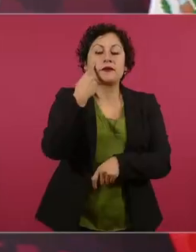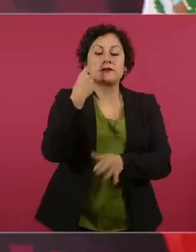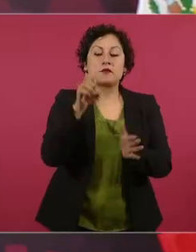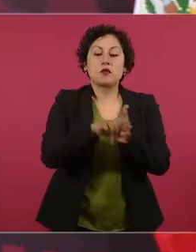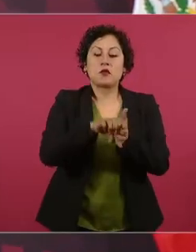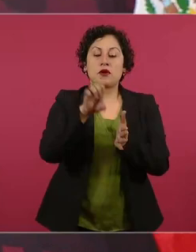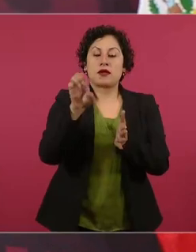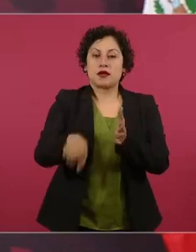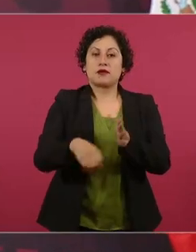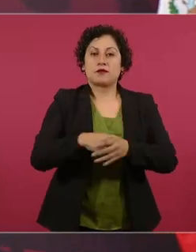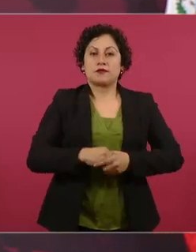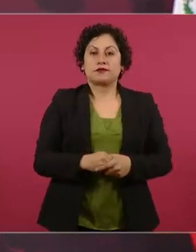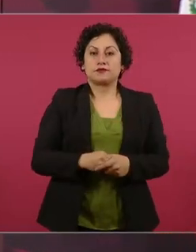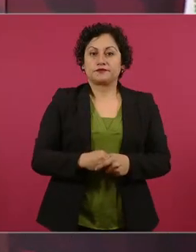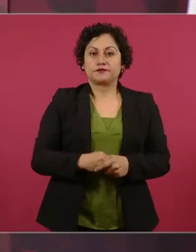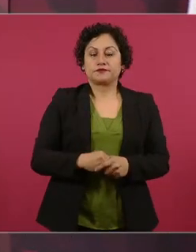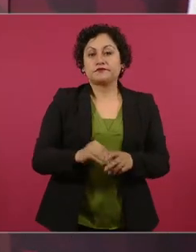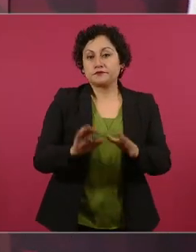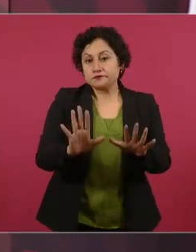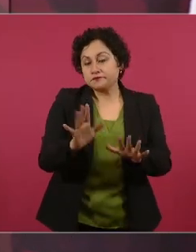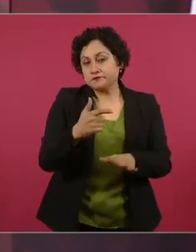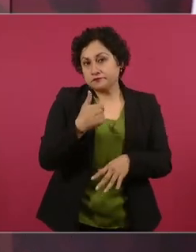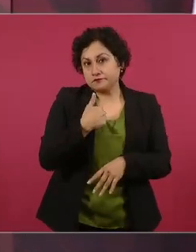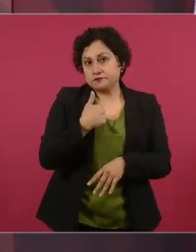he andado, ¿no?,